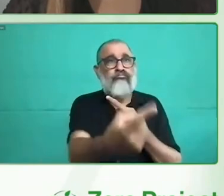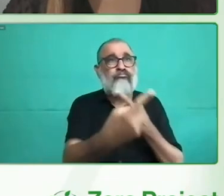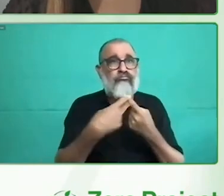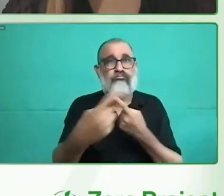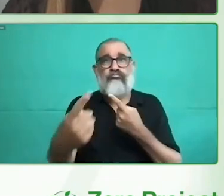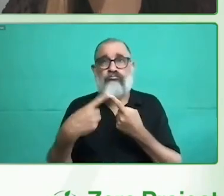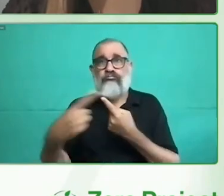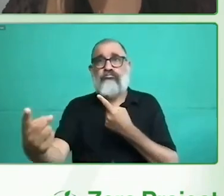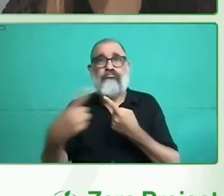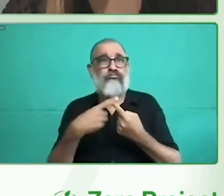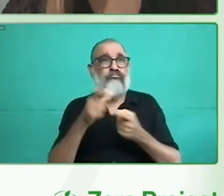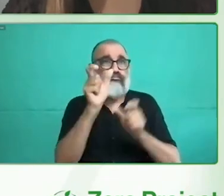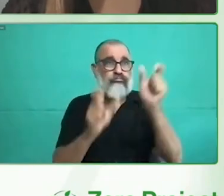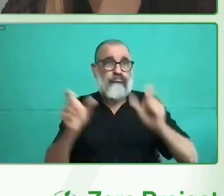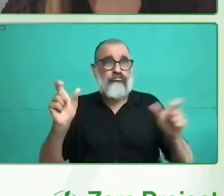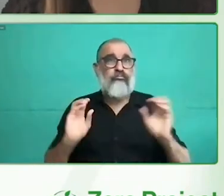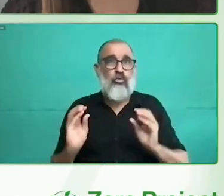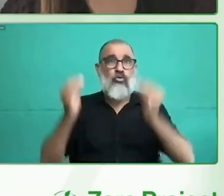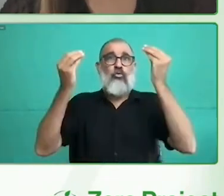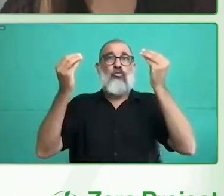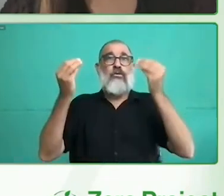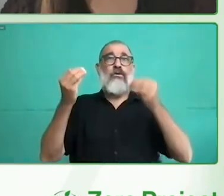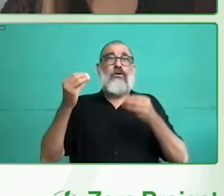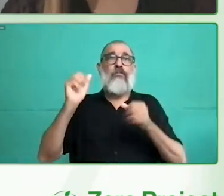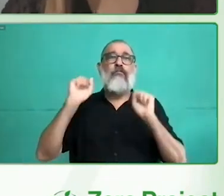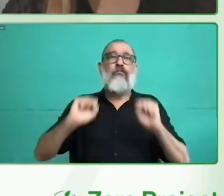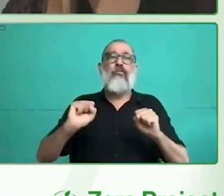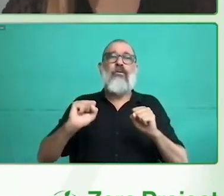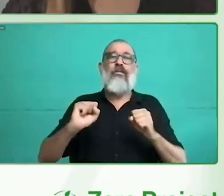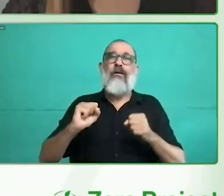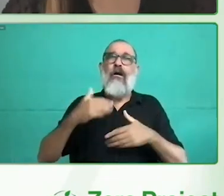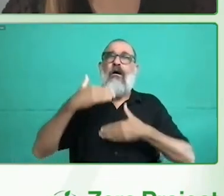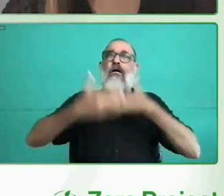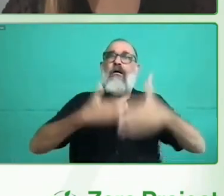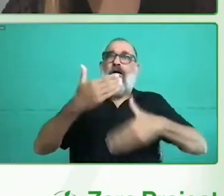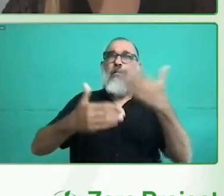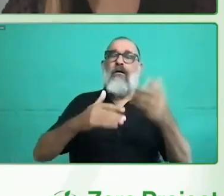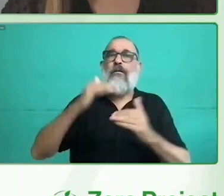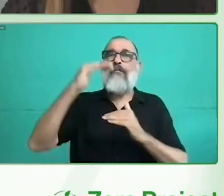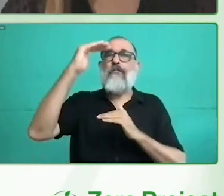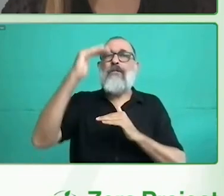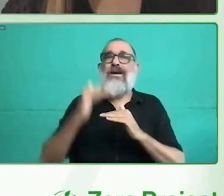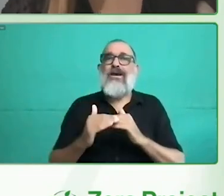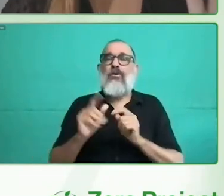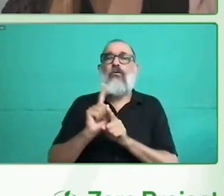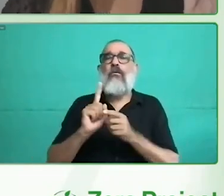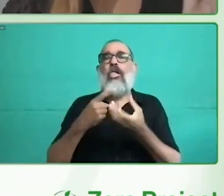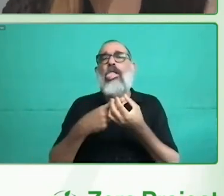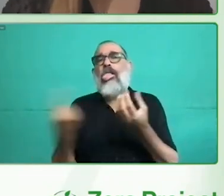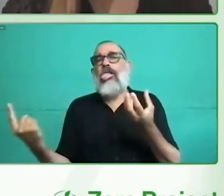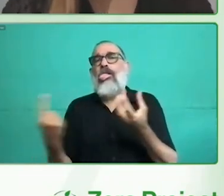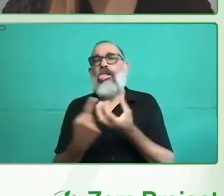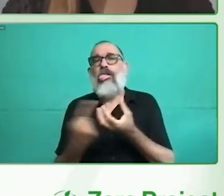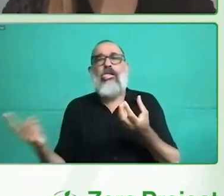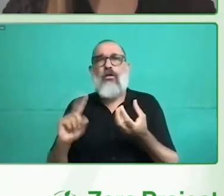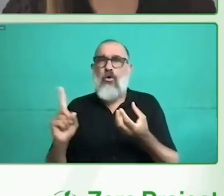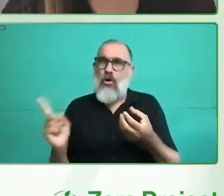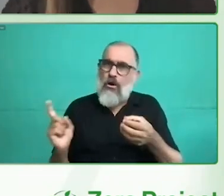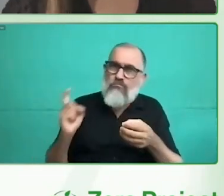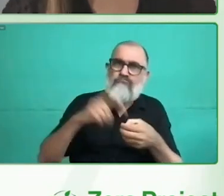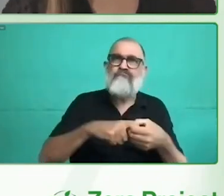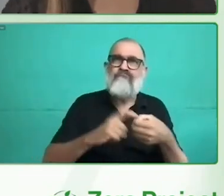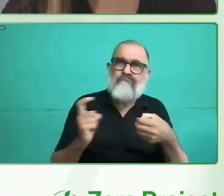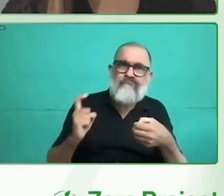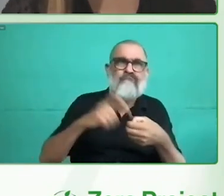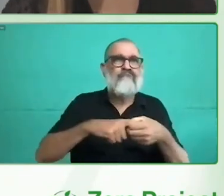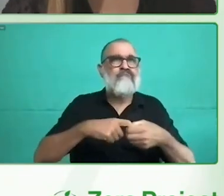que tiene el programa. Por otro lado, la certificación, porque si bien trabajamos con una